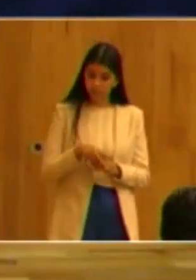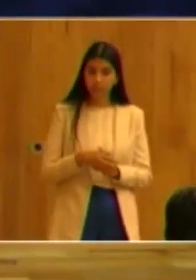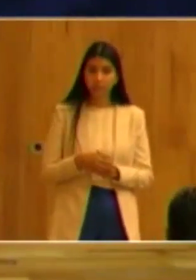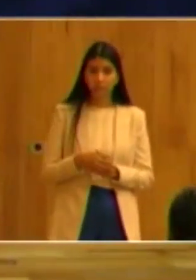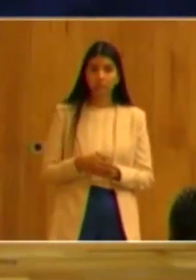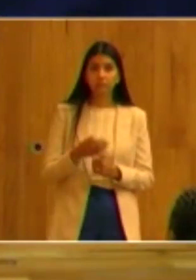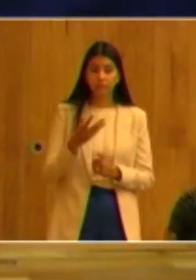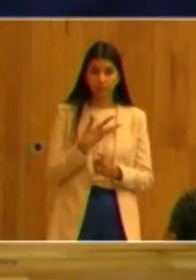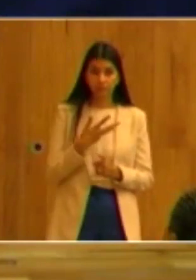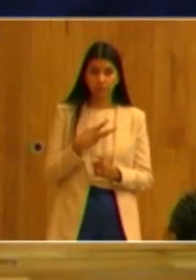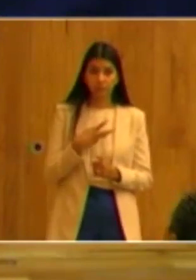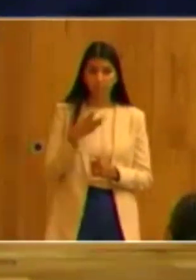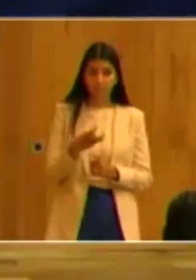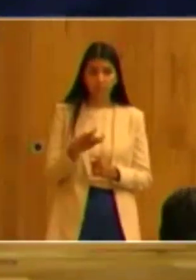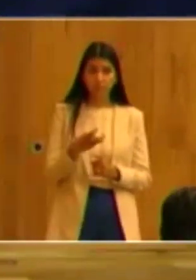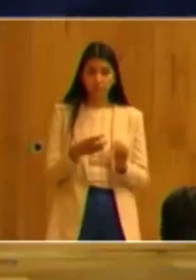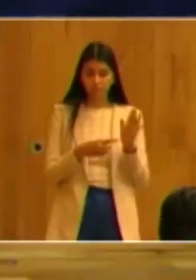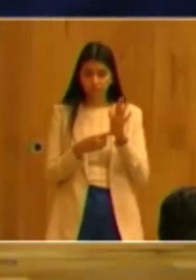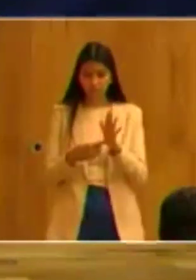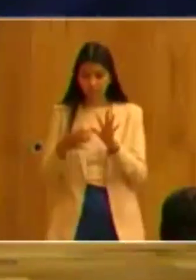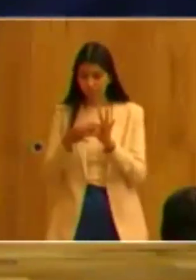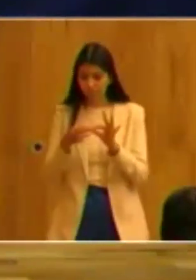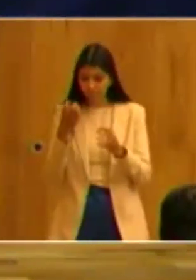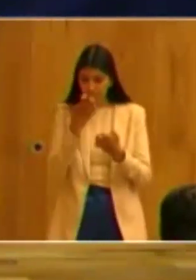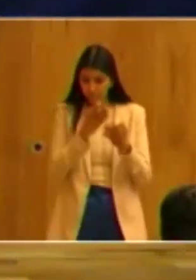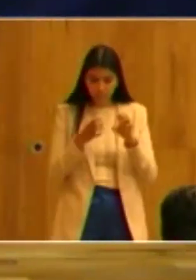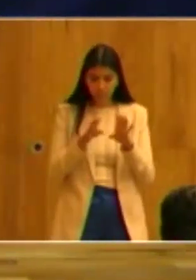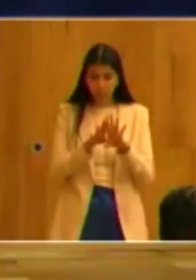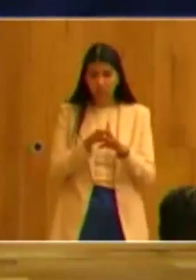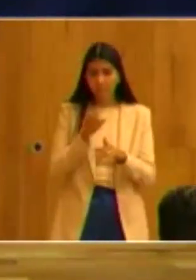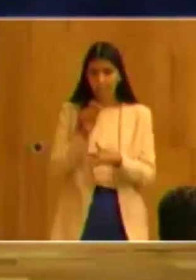que tenga esa corroboración, puede